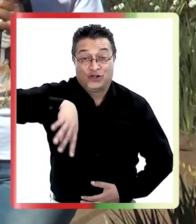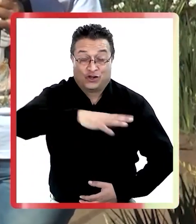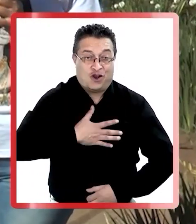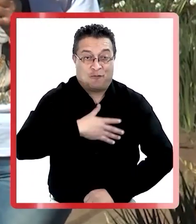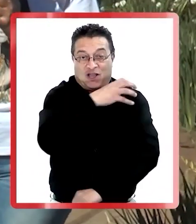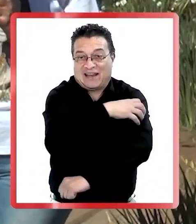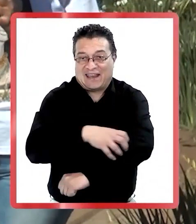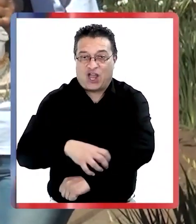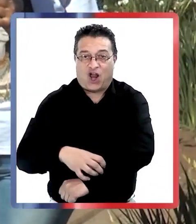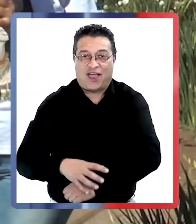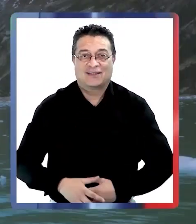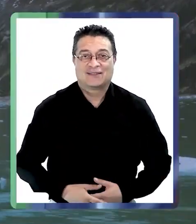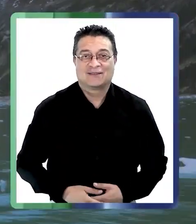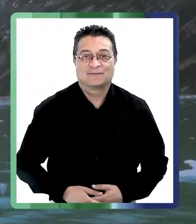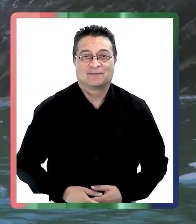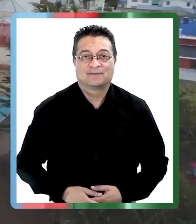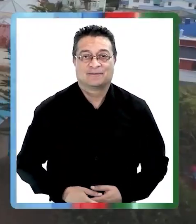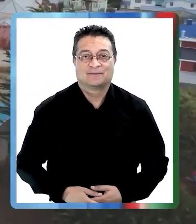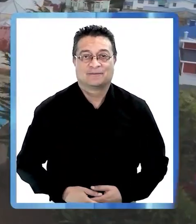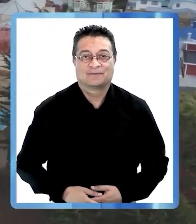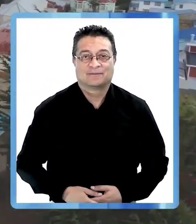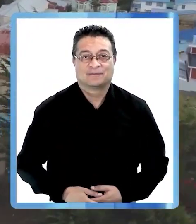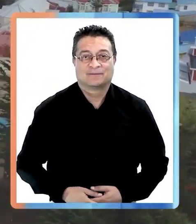Somos las regiones.